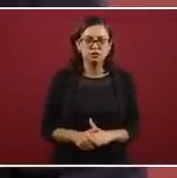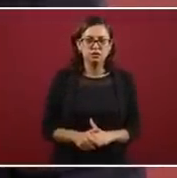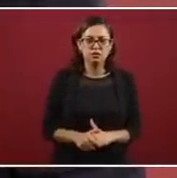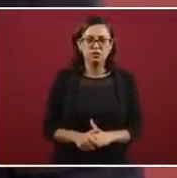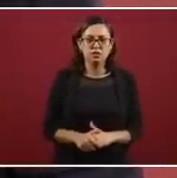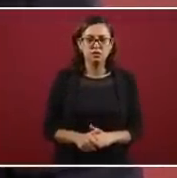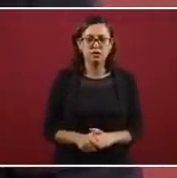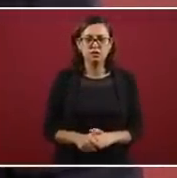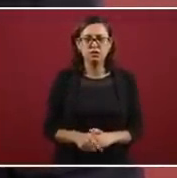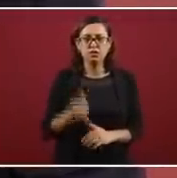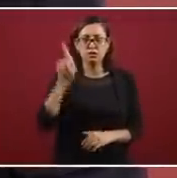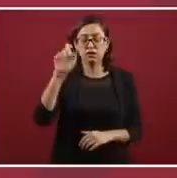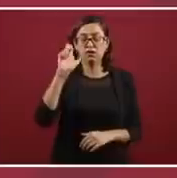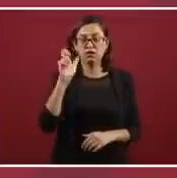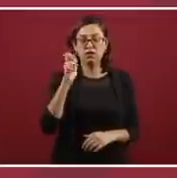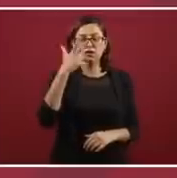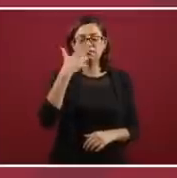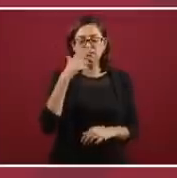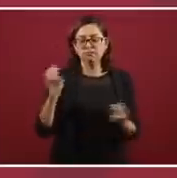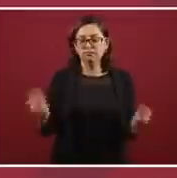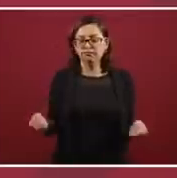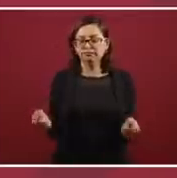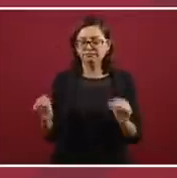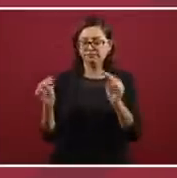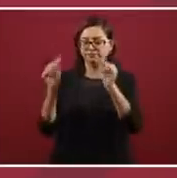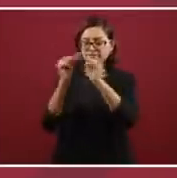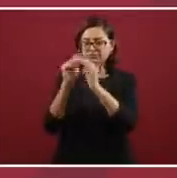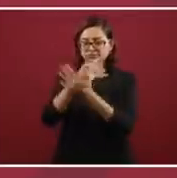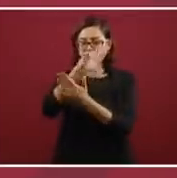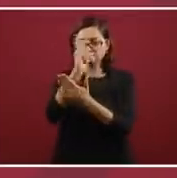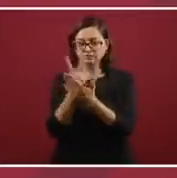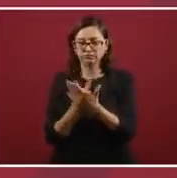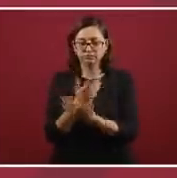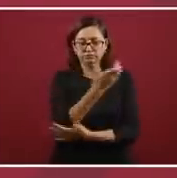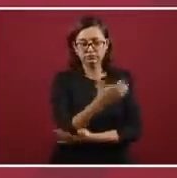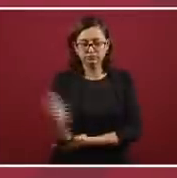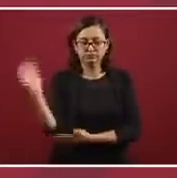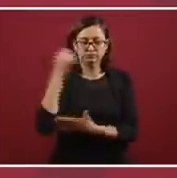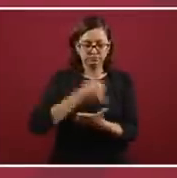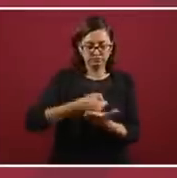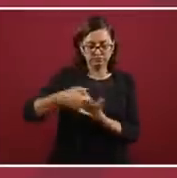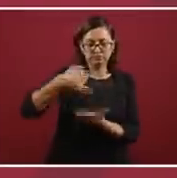ampliar en Chihuahua, en la sierra, el programa Sembrando Vida.